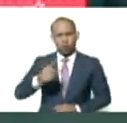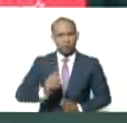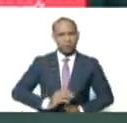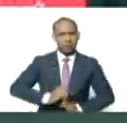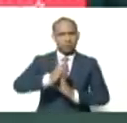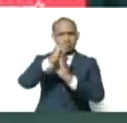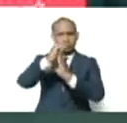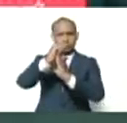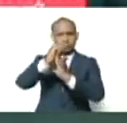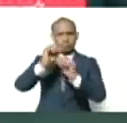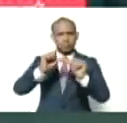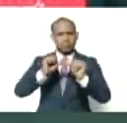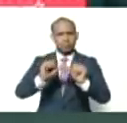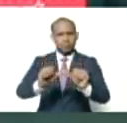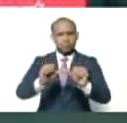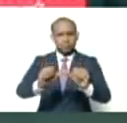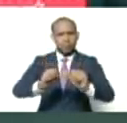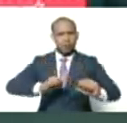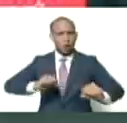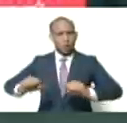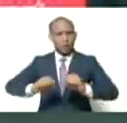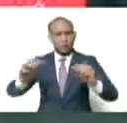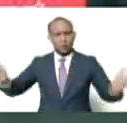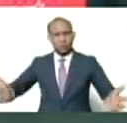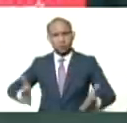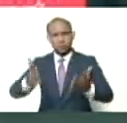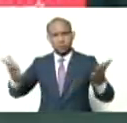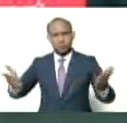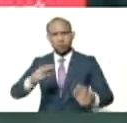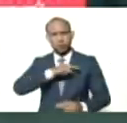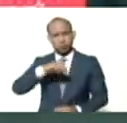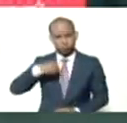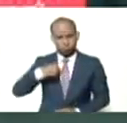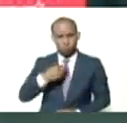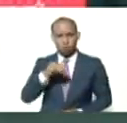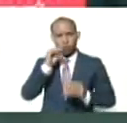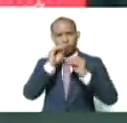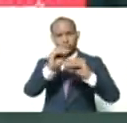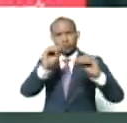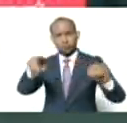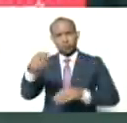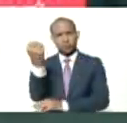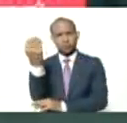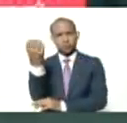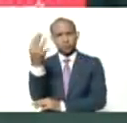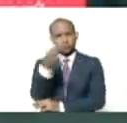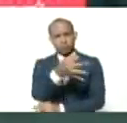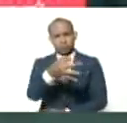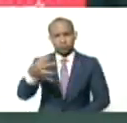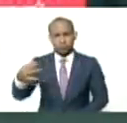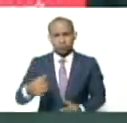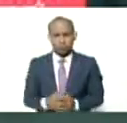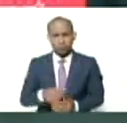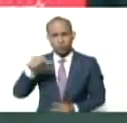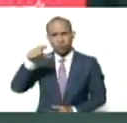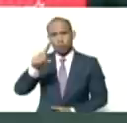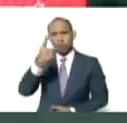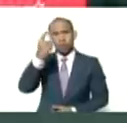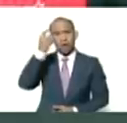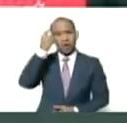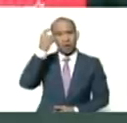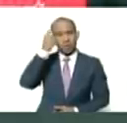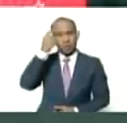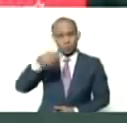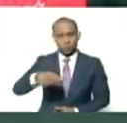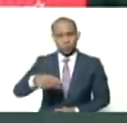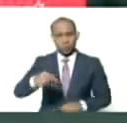liderazgo, la movilización, y para eso es que convoqué este congreso extraordinario. Y un día como hoy, para que todo lo